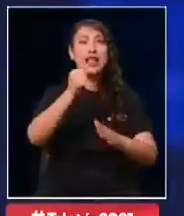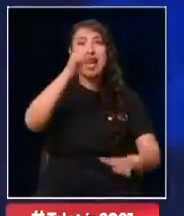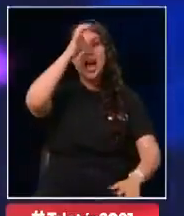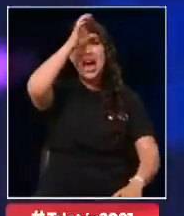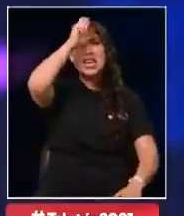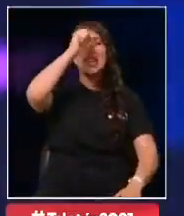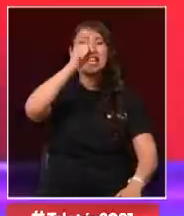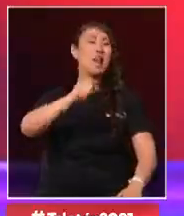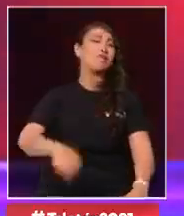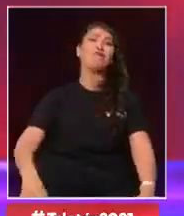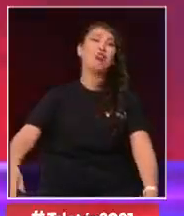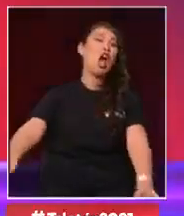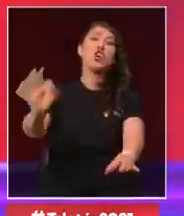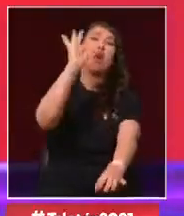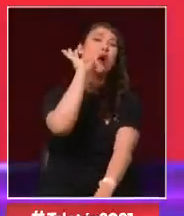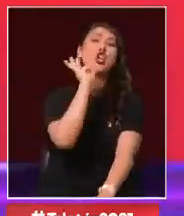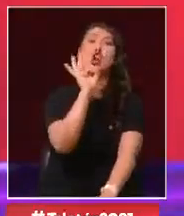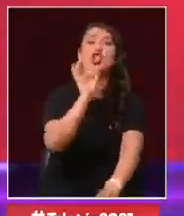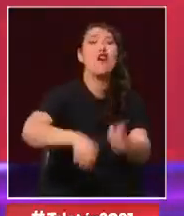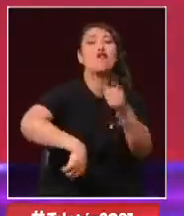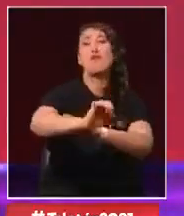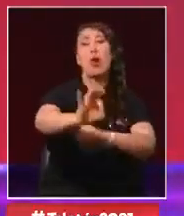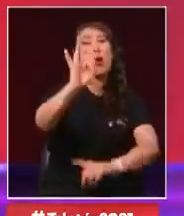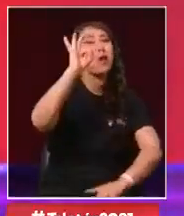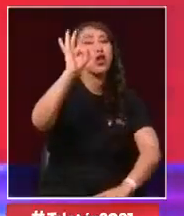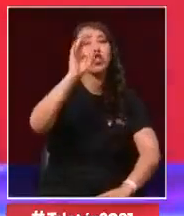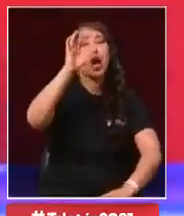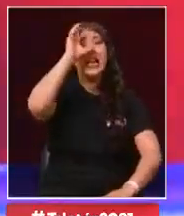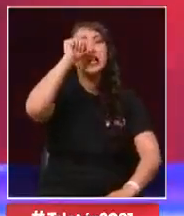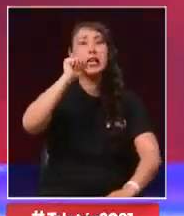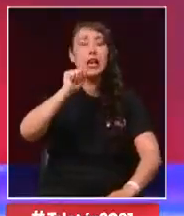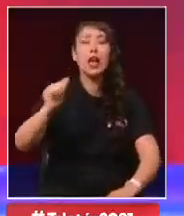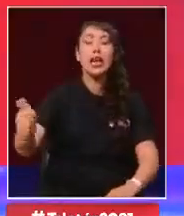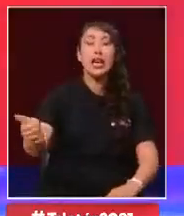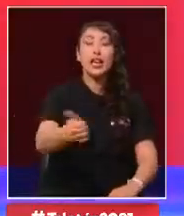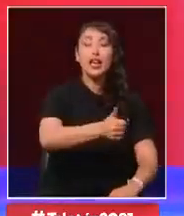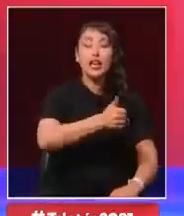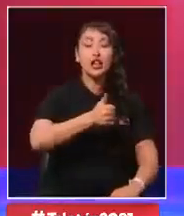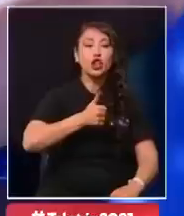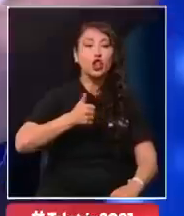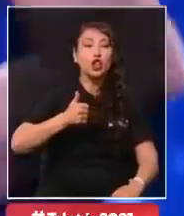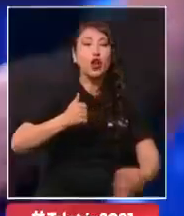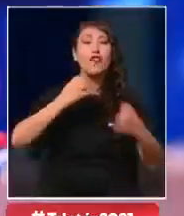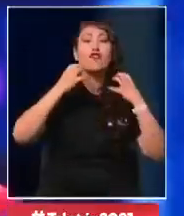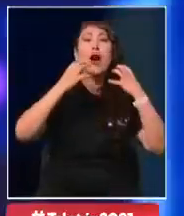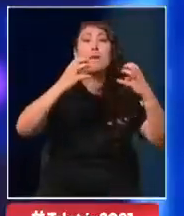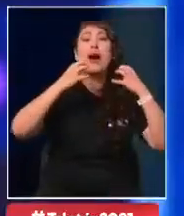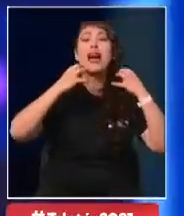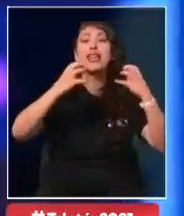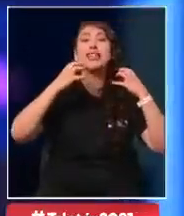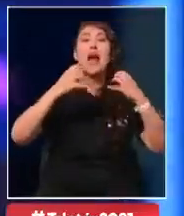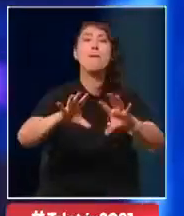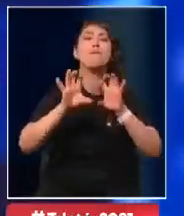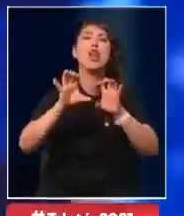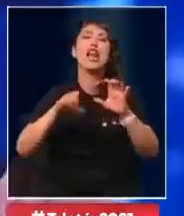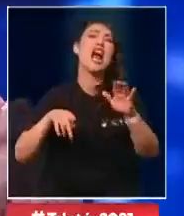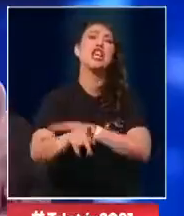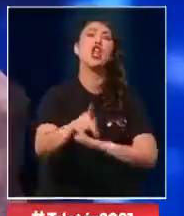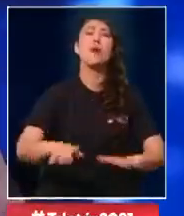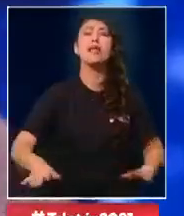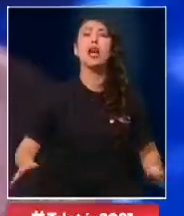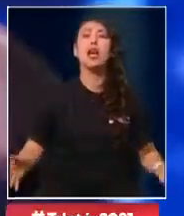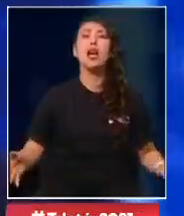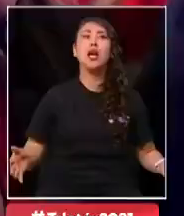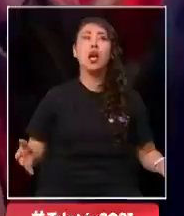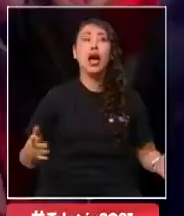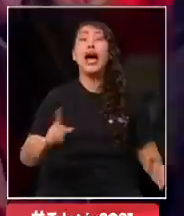como el hoyo en fútbol. Y todos vamos a gritar todos por la raja.